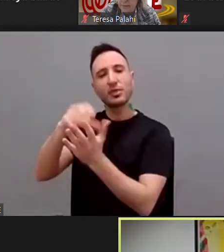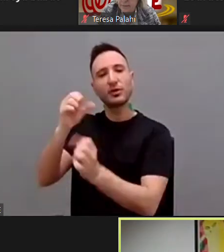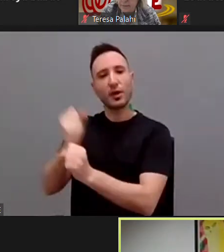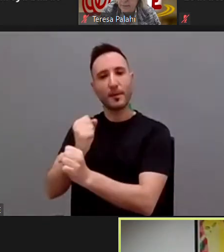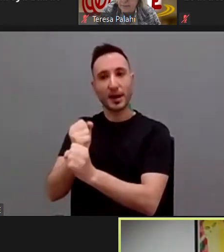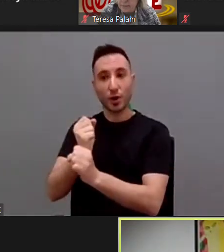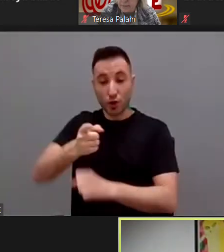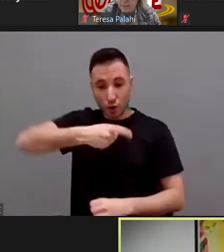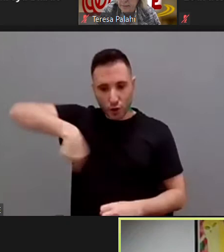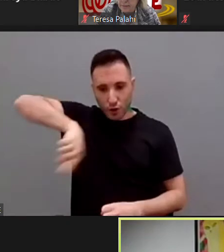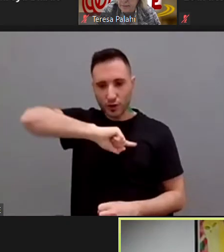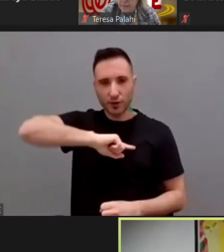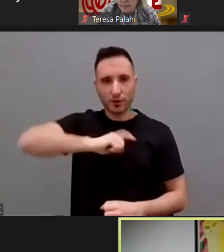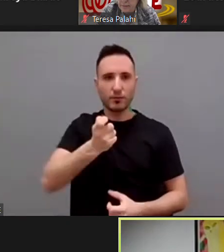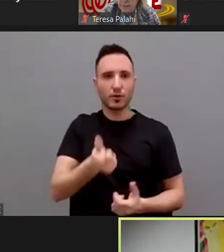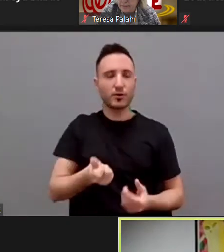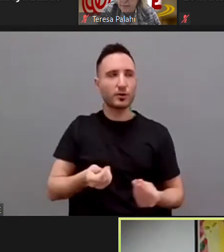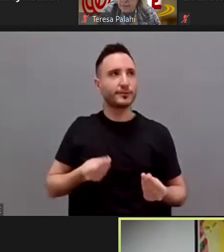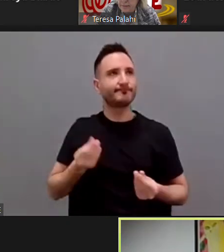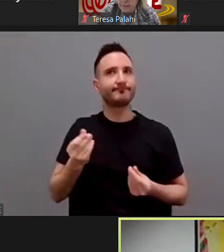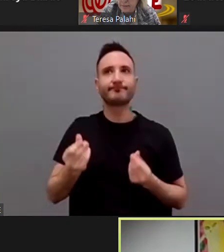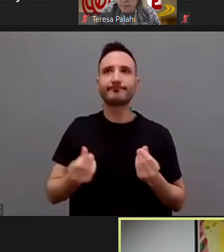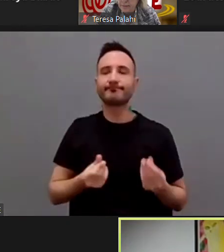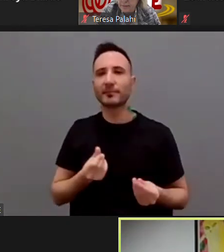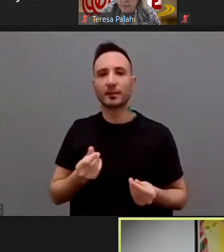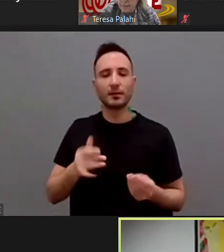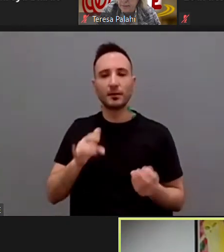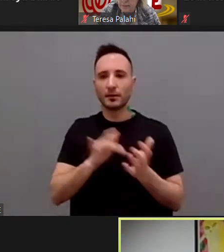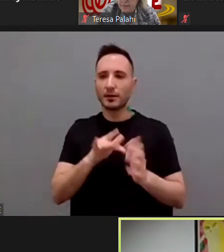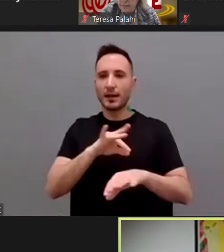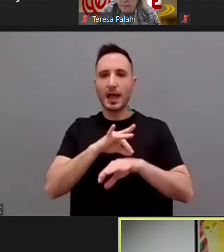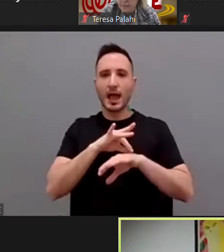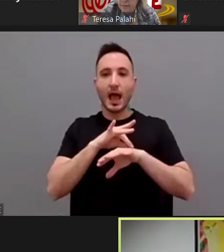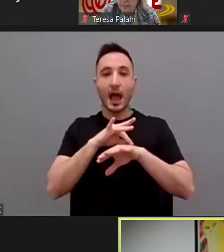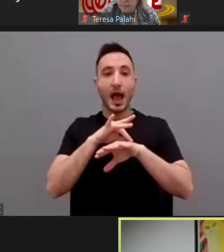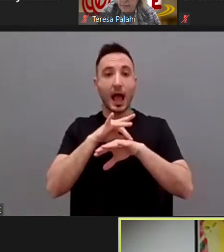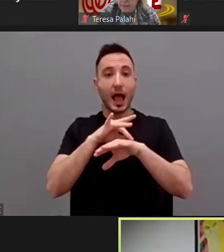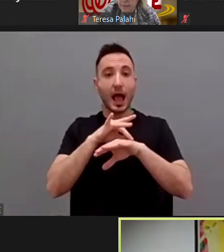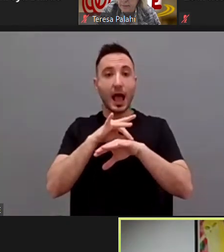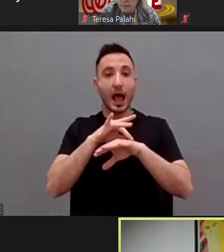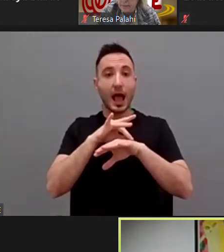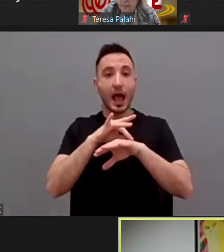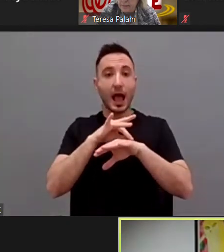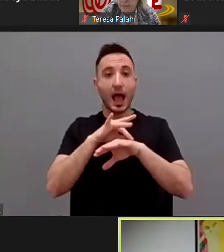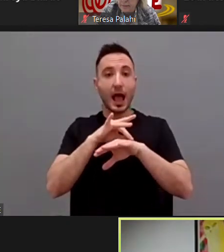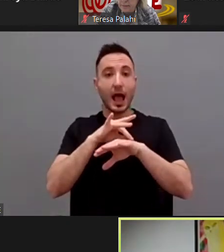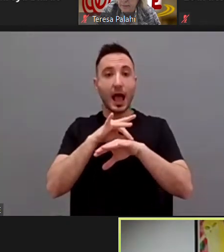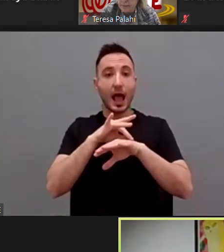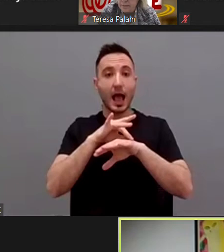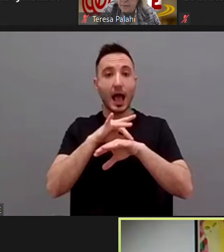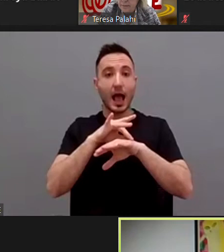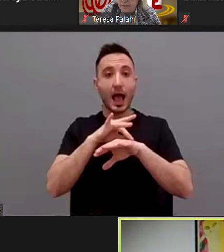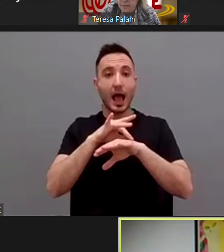estamos bueno, poniendo sobre la mesa de que la agenda legislativa